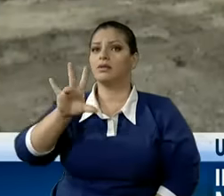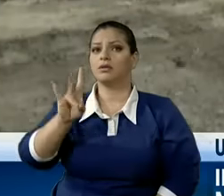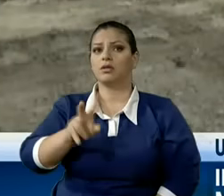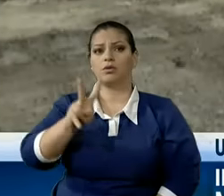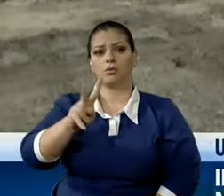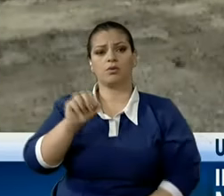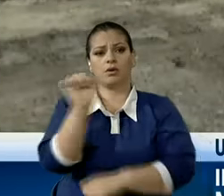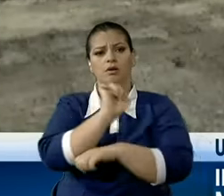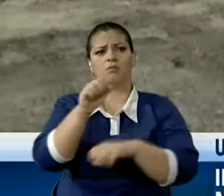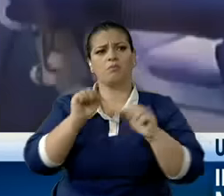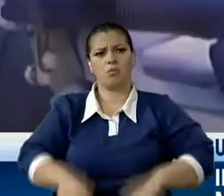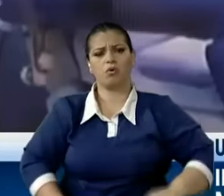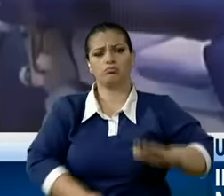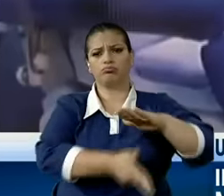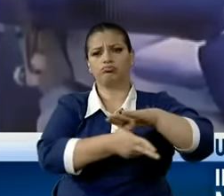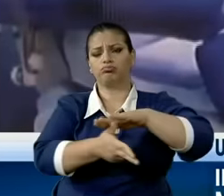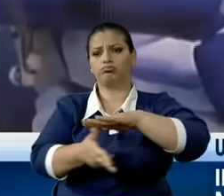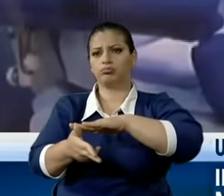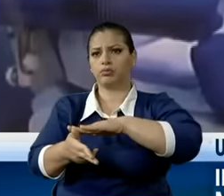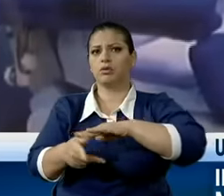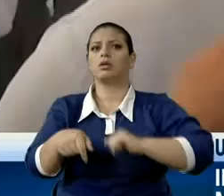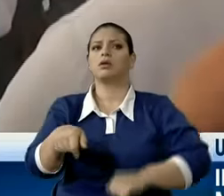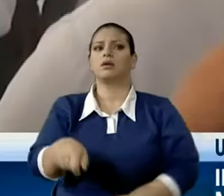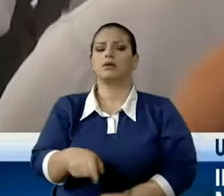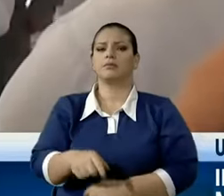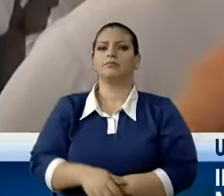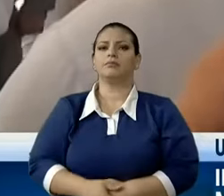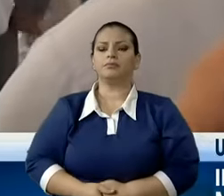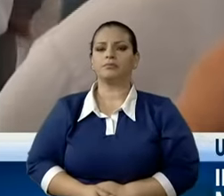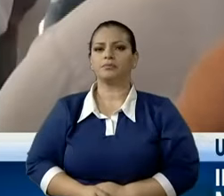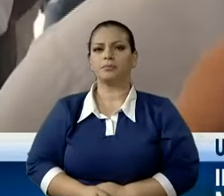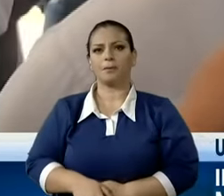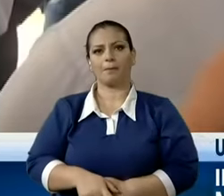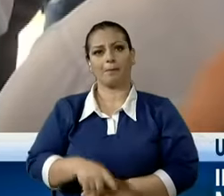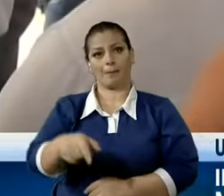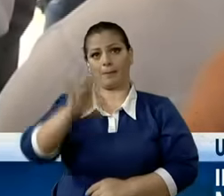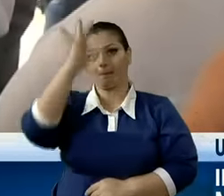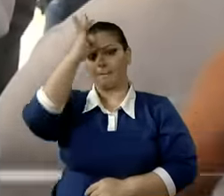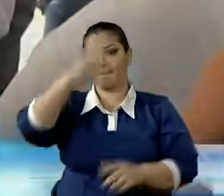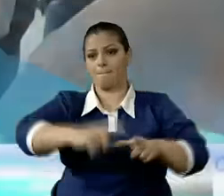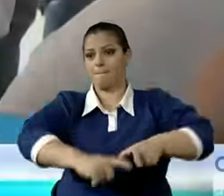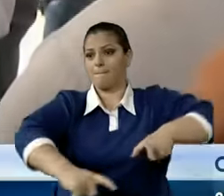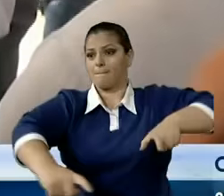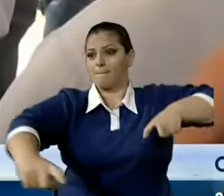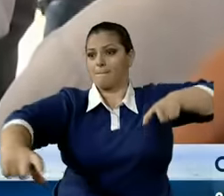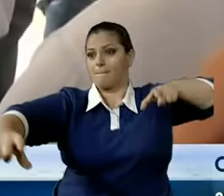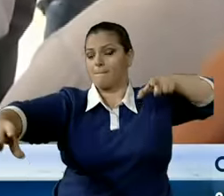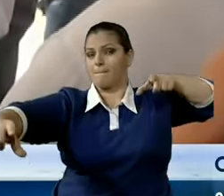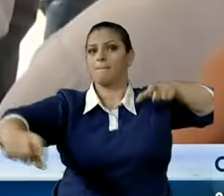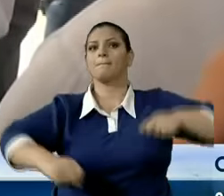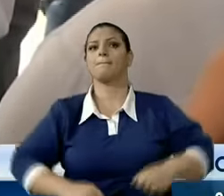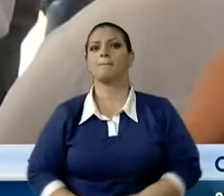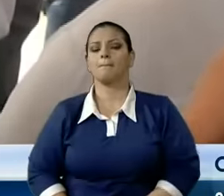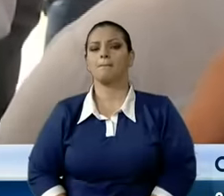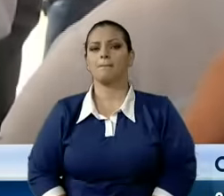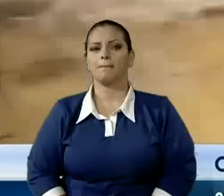parqueaderos, parqueo de ambulancias y un área de diálisis. Es un hospital horizontal realmente, ¿no? Pero sí existen alas en las que